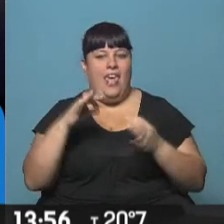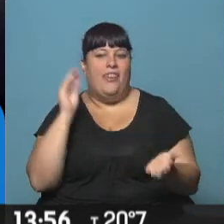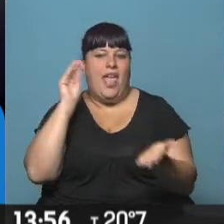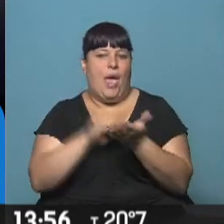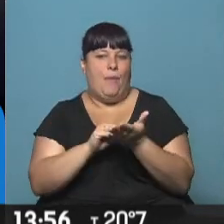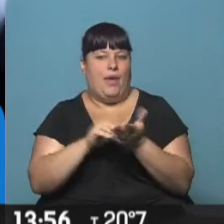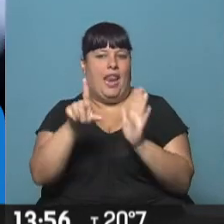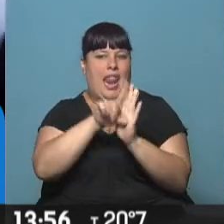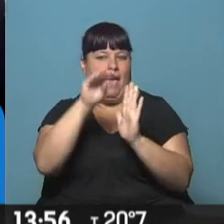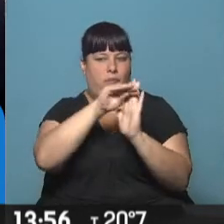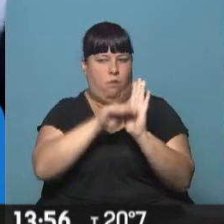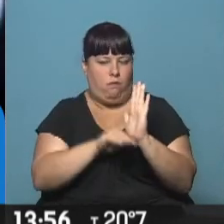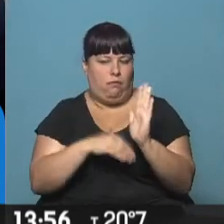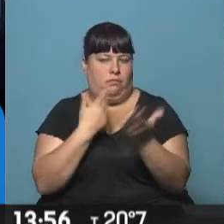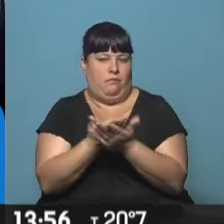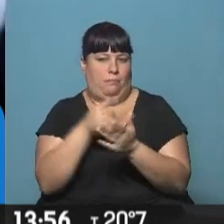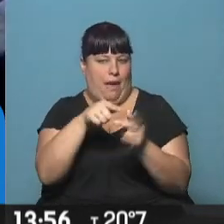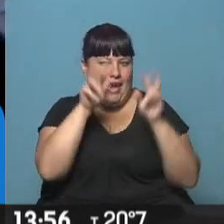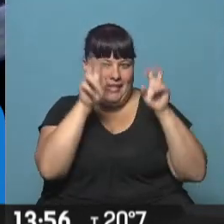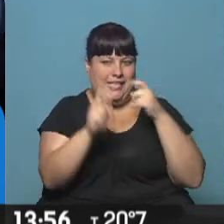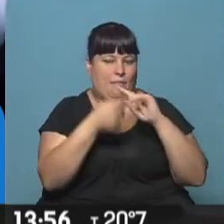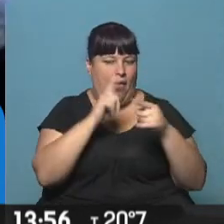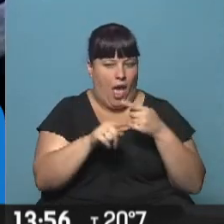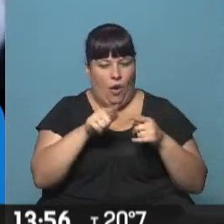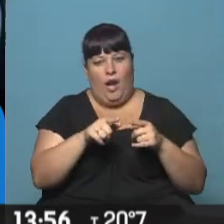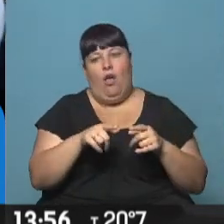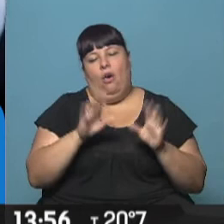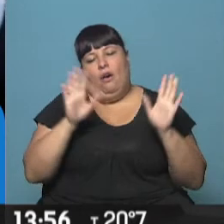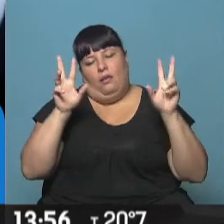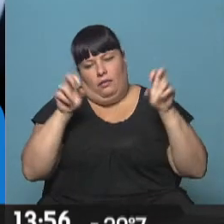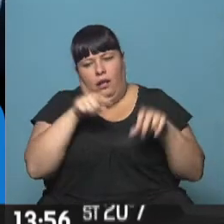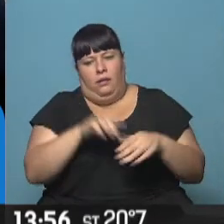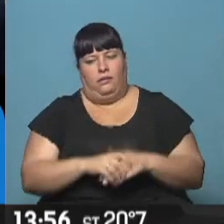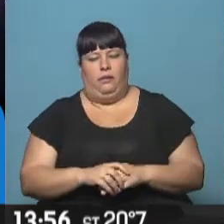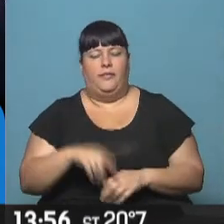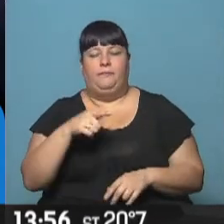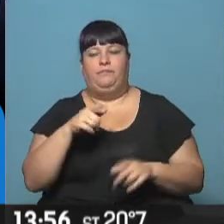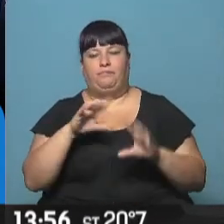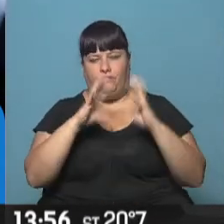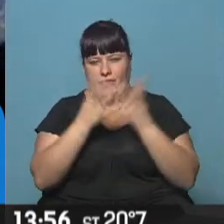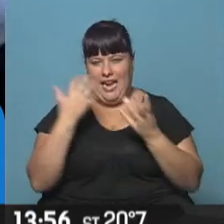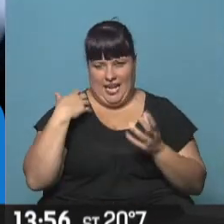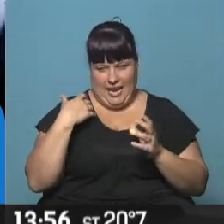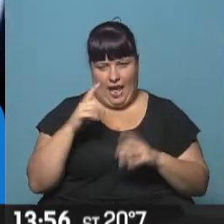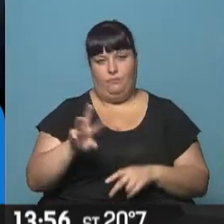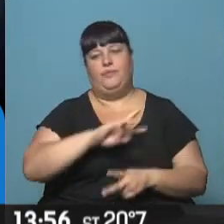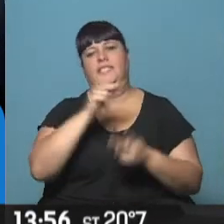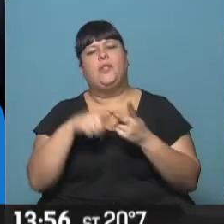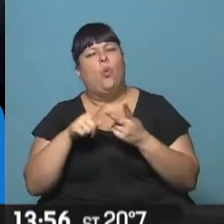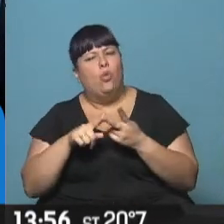en un conjunto de leyes que representan a este pacto que es más conceptual y más global. ¿Y la segunda